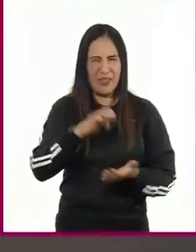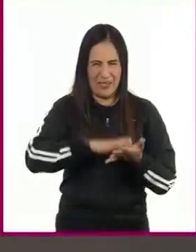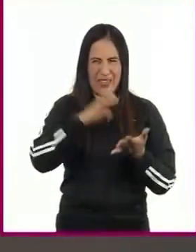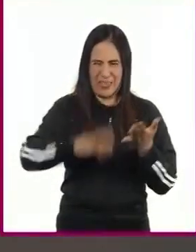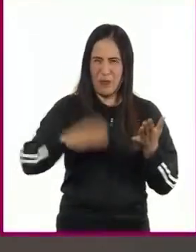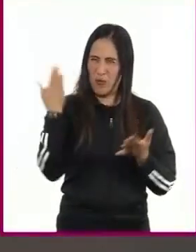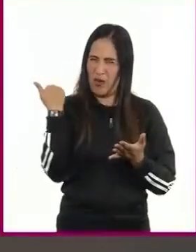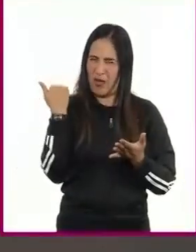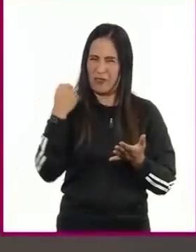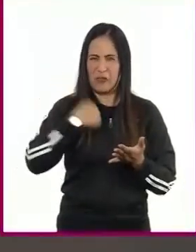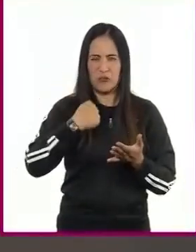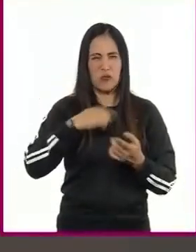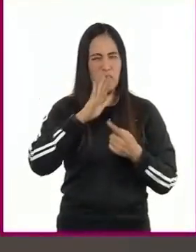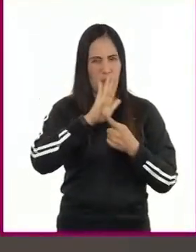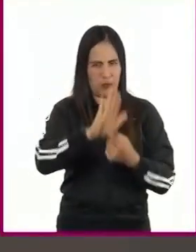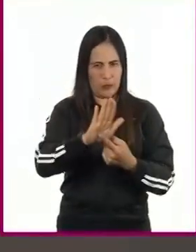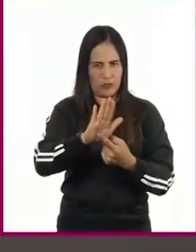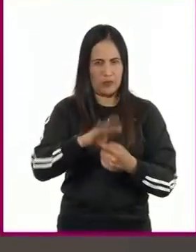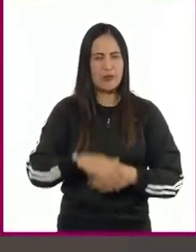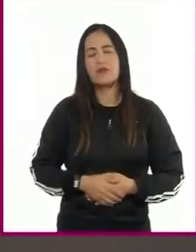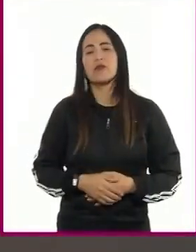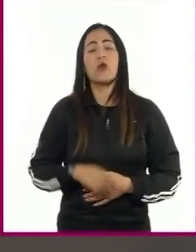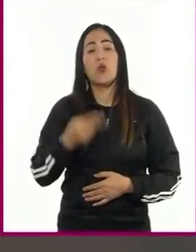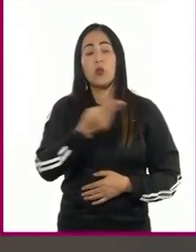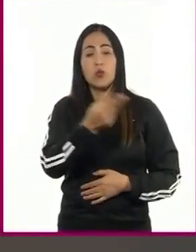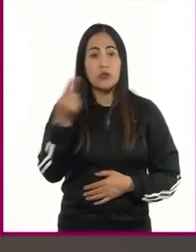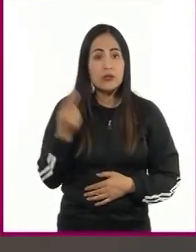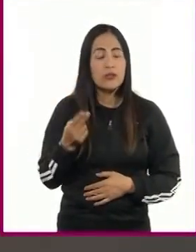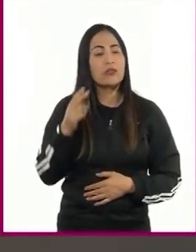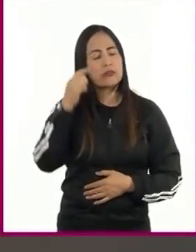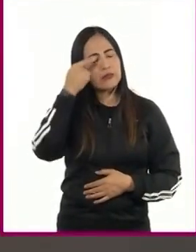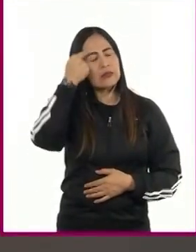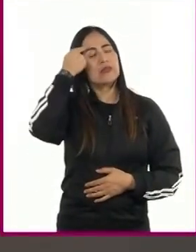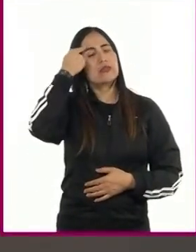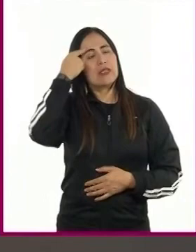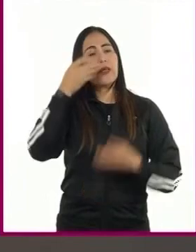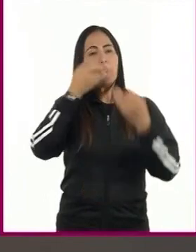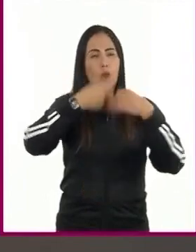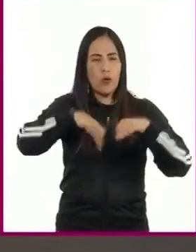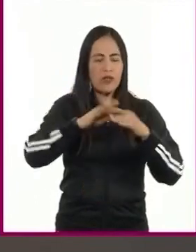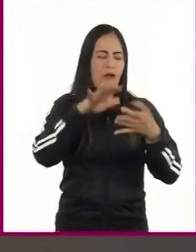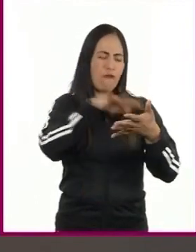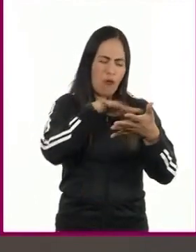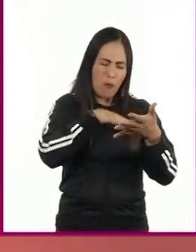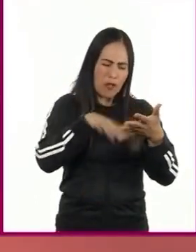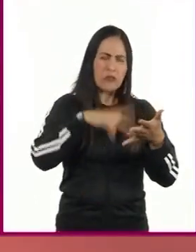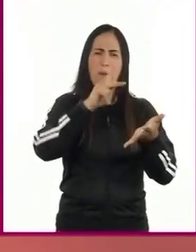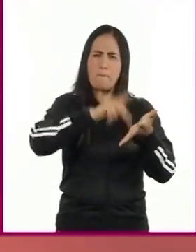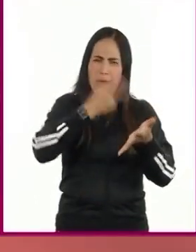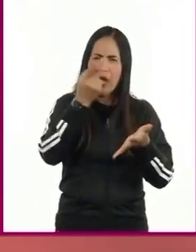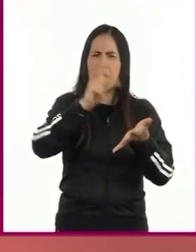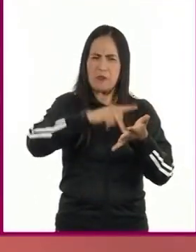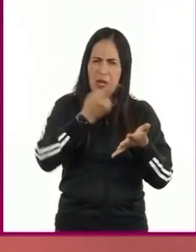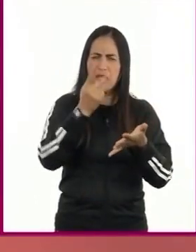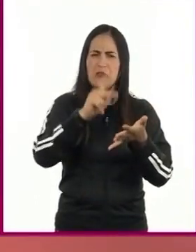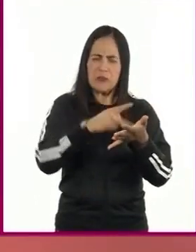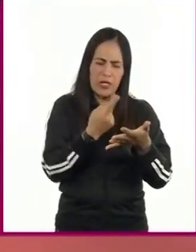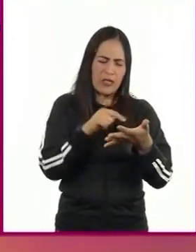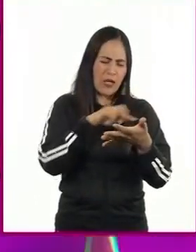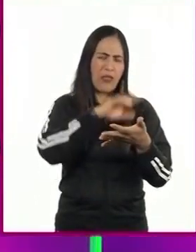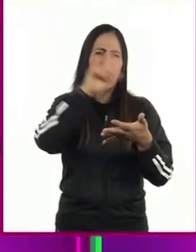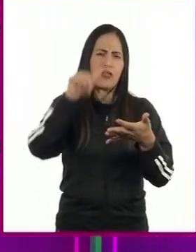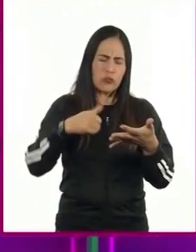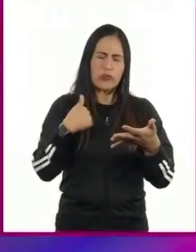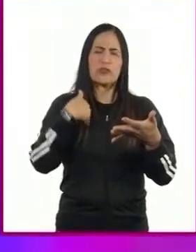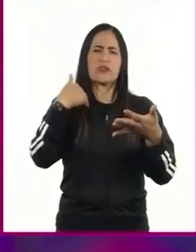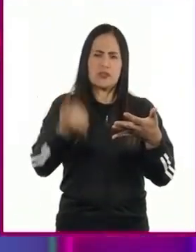que les compartí al inicio de la sesión, no olviden que es importante leer la información las veces que sean necesarias para comprenderla y responder